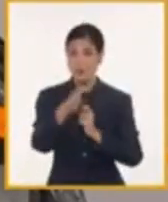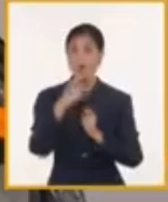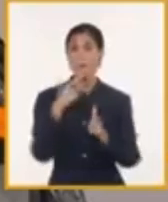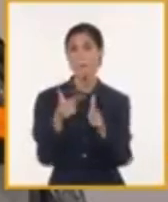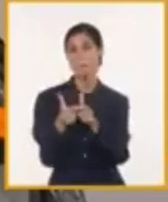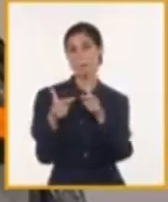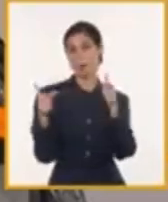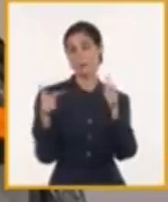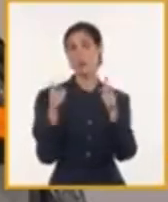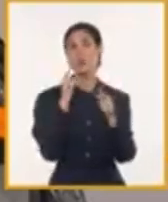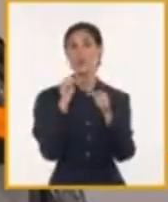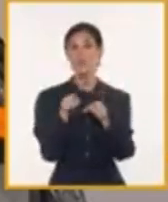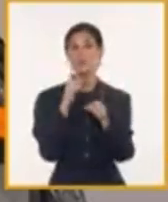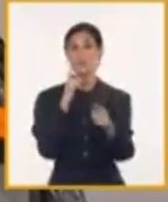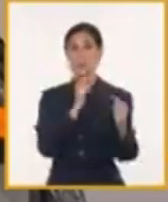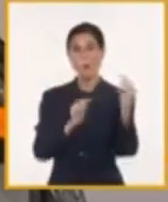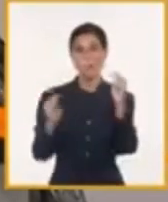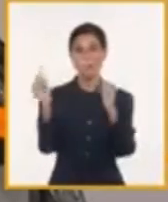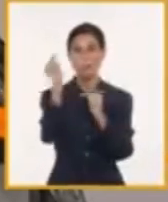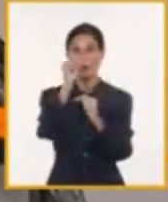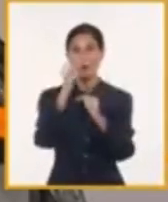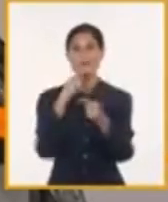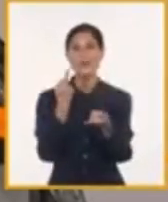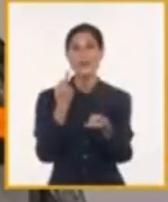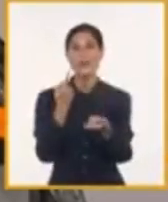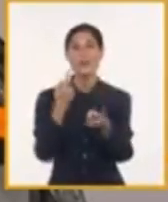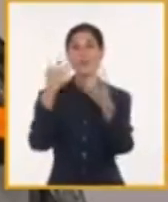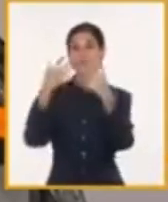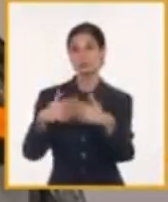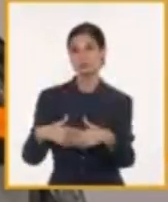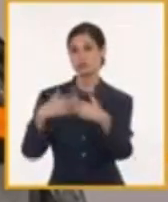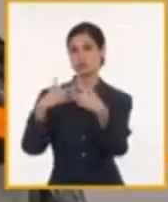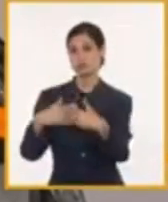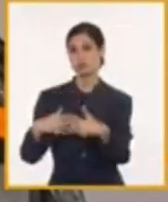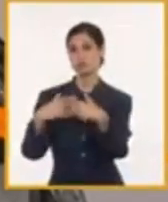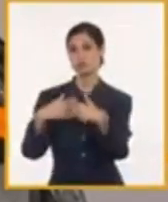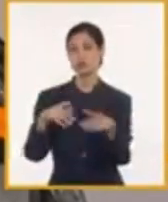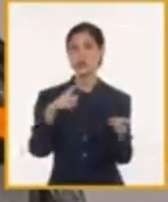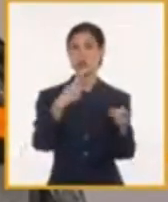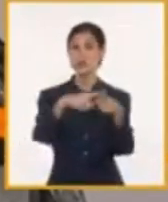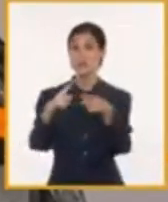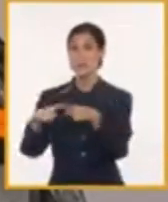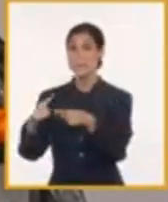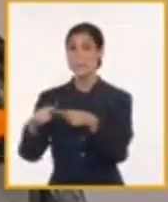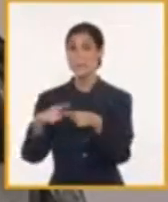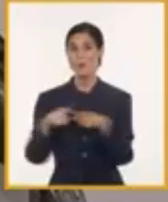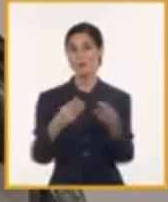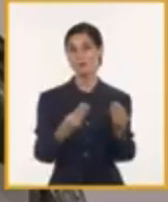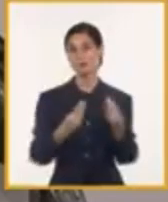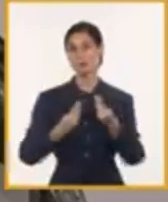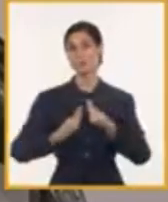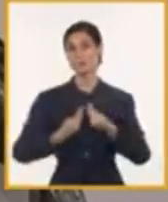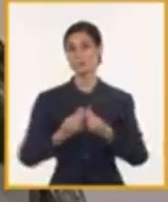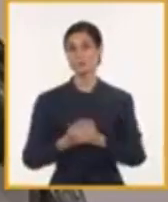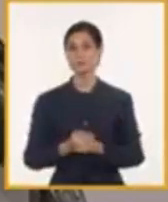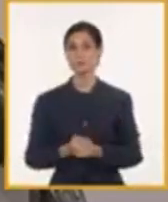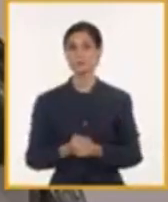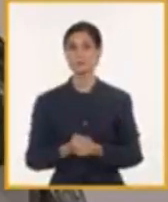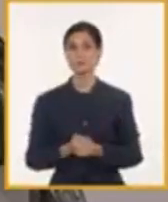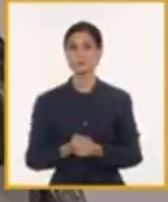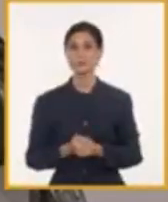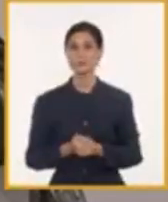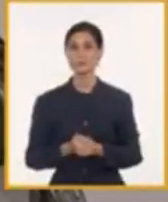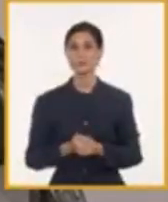prima fundamental que utilizan las industrias para hacer ese producto terminado que termina en la población. E indiscutiblemente esto se traduce en